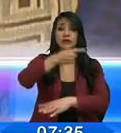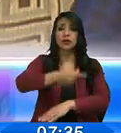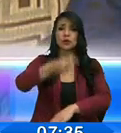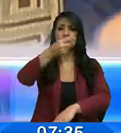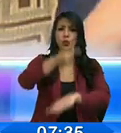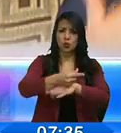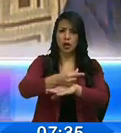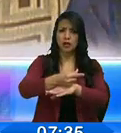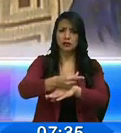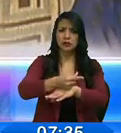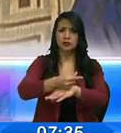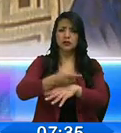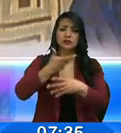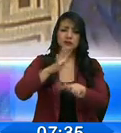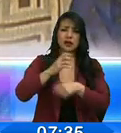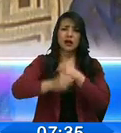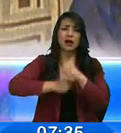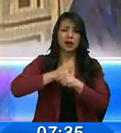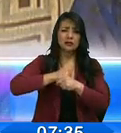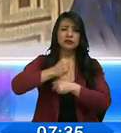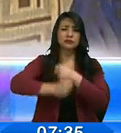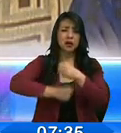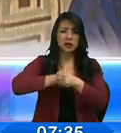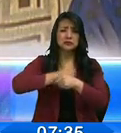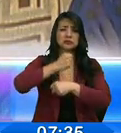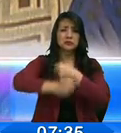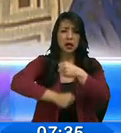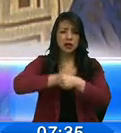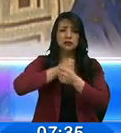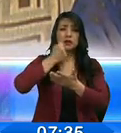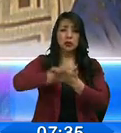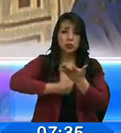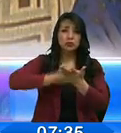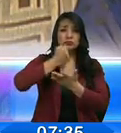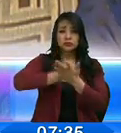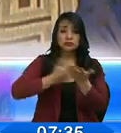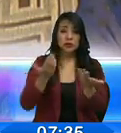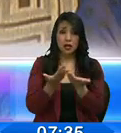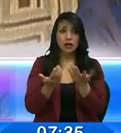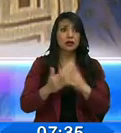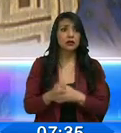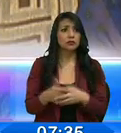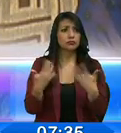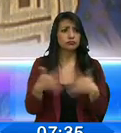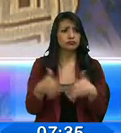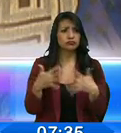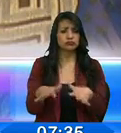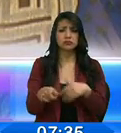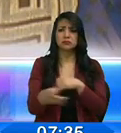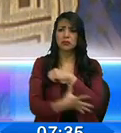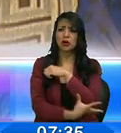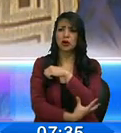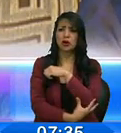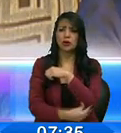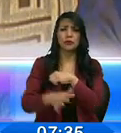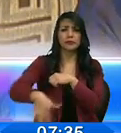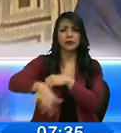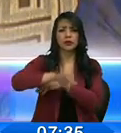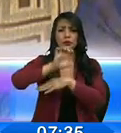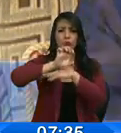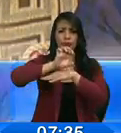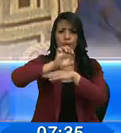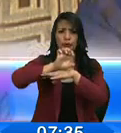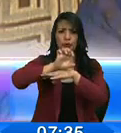que a pesar de tantos años de lucha, tiene uno de los índices más altos de pobreza en el Ecuador.